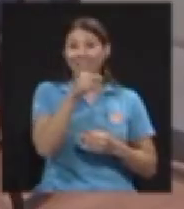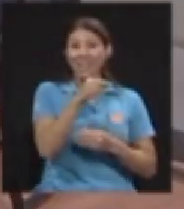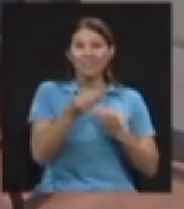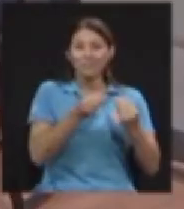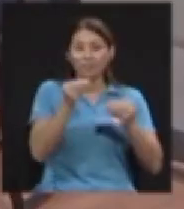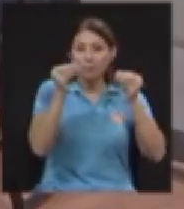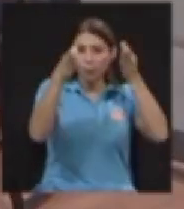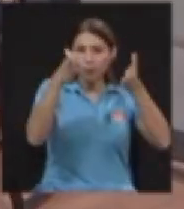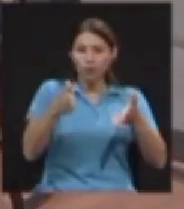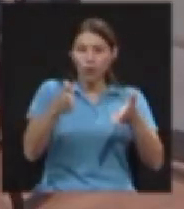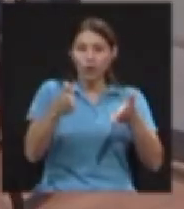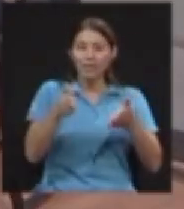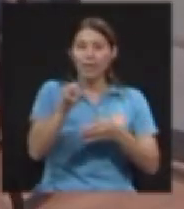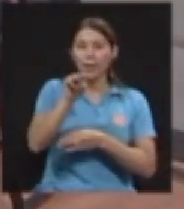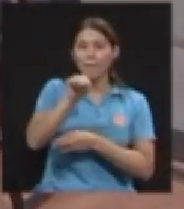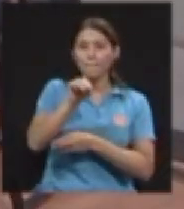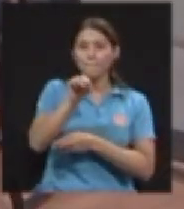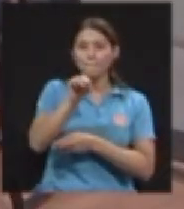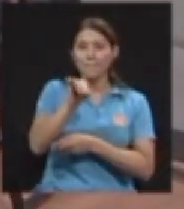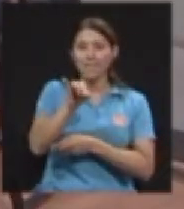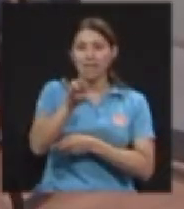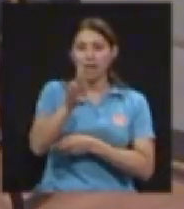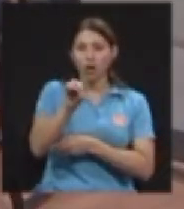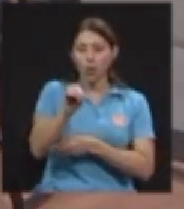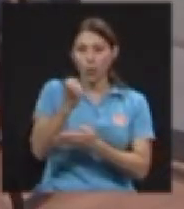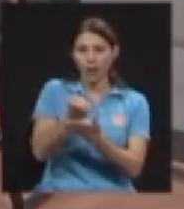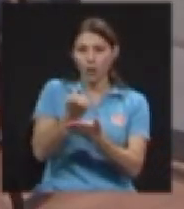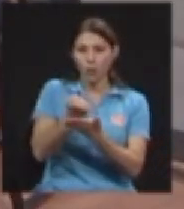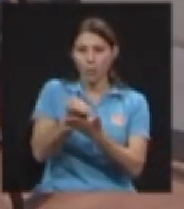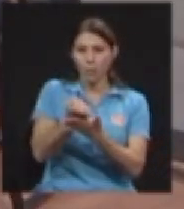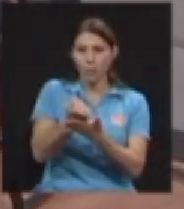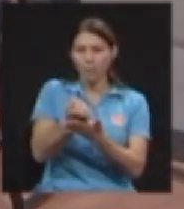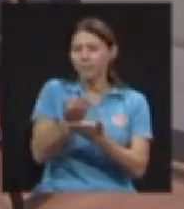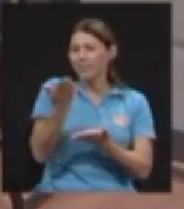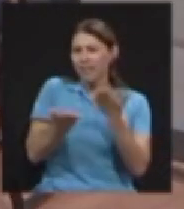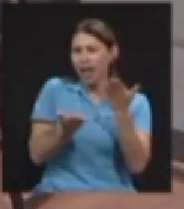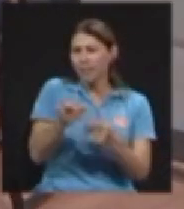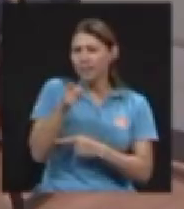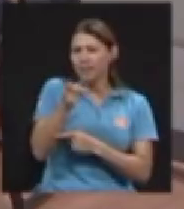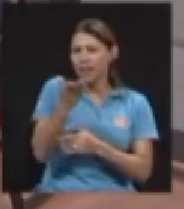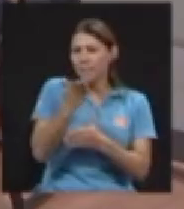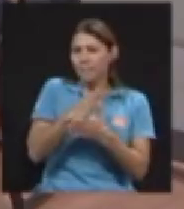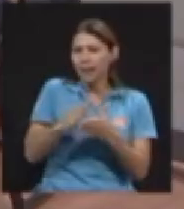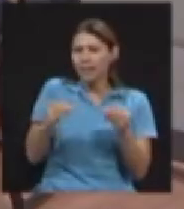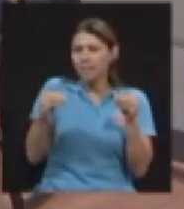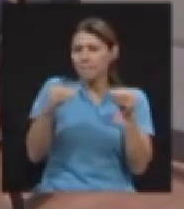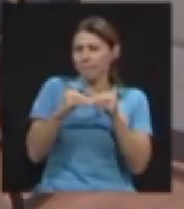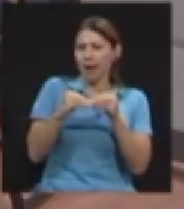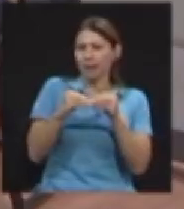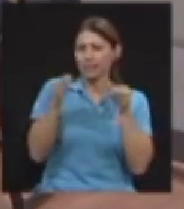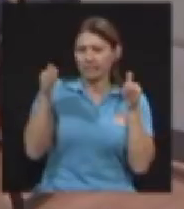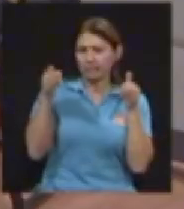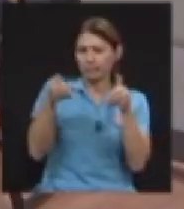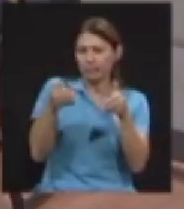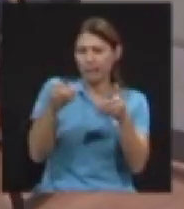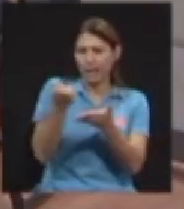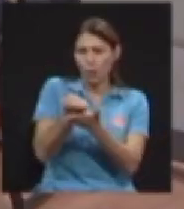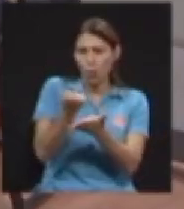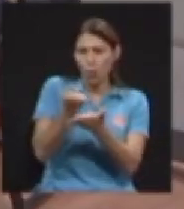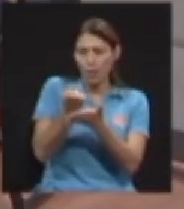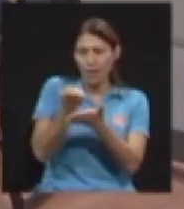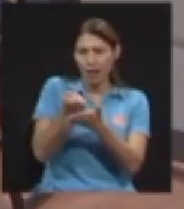de microeconomía. Microeconomía es tal vez la parte más de economía de toda la